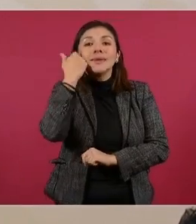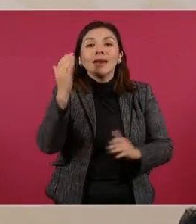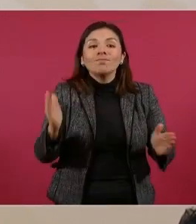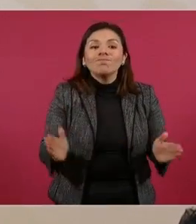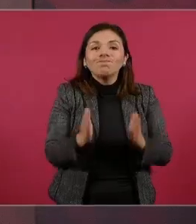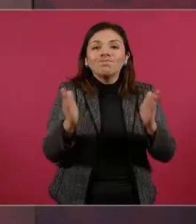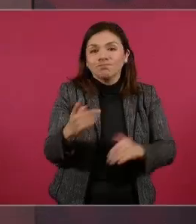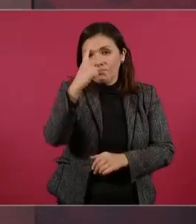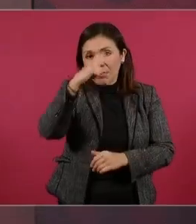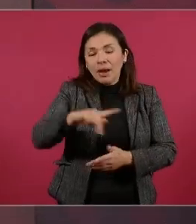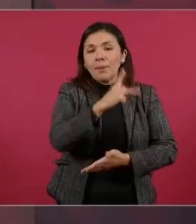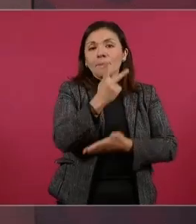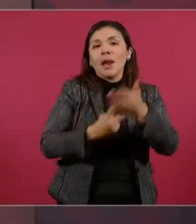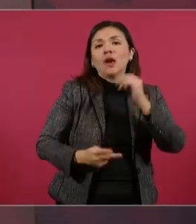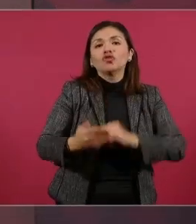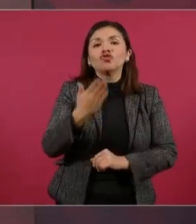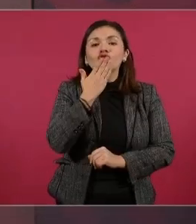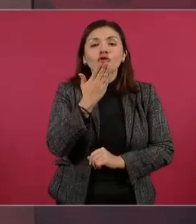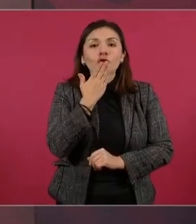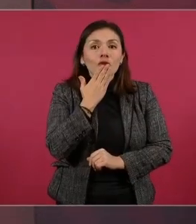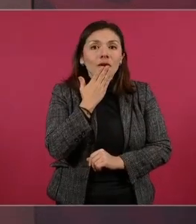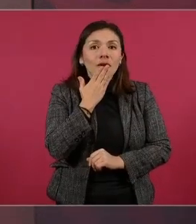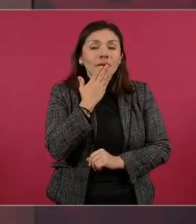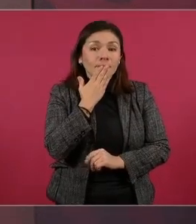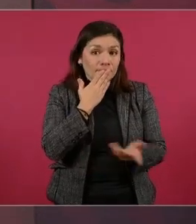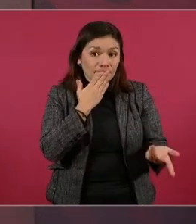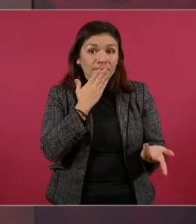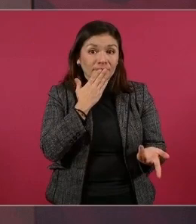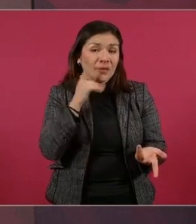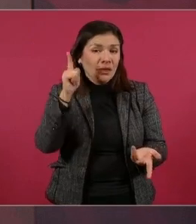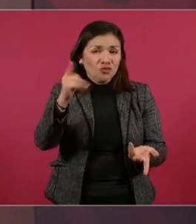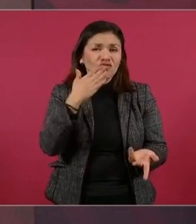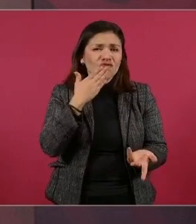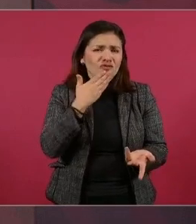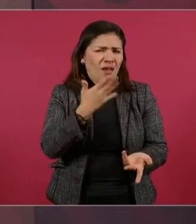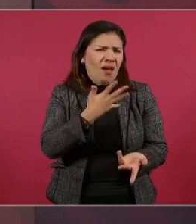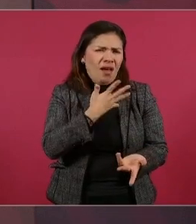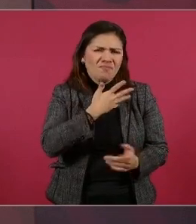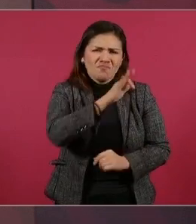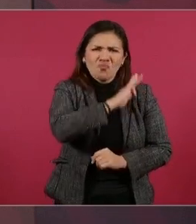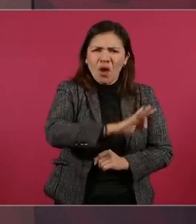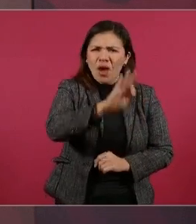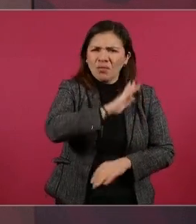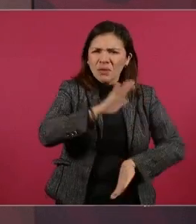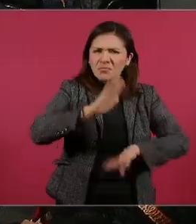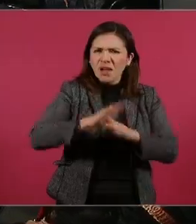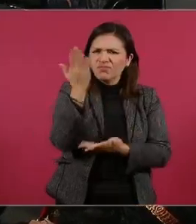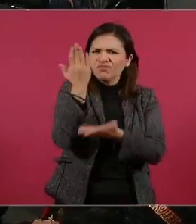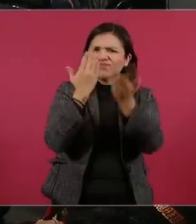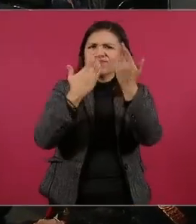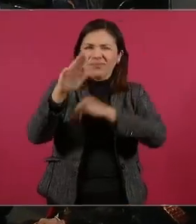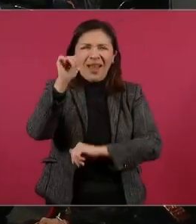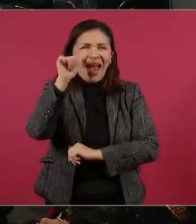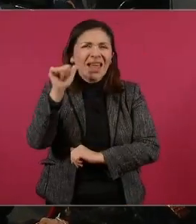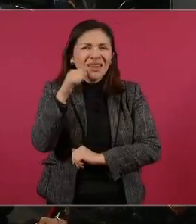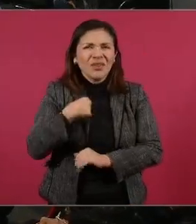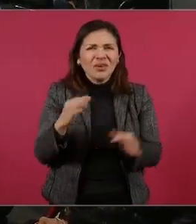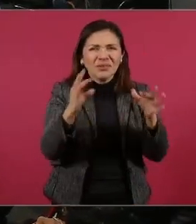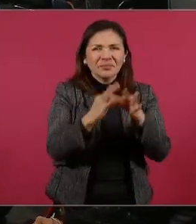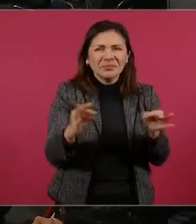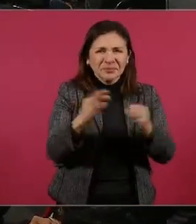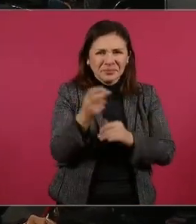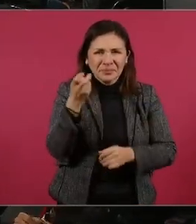plan Sonora Sonora tiene muchas posibilidades de desarrollo ayer hablábamos de